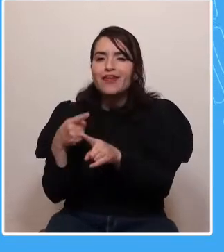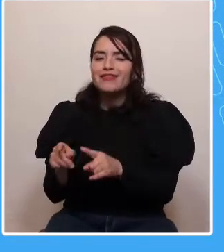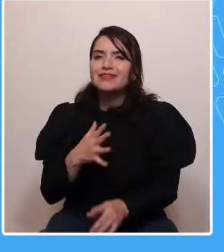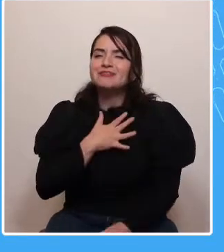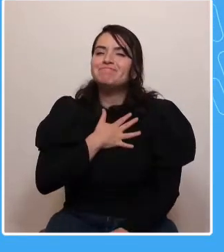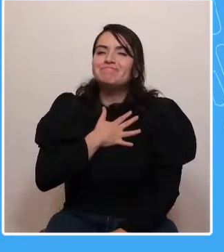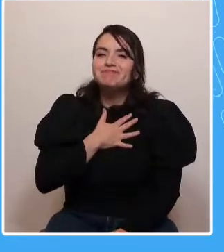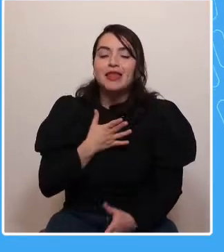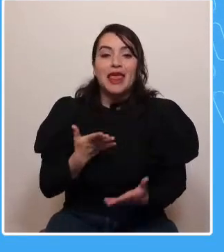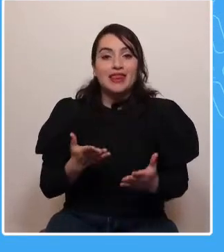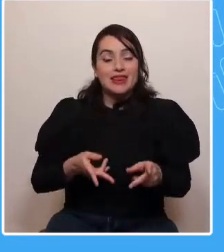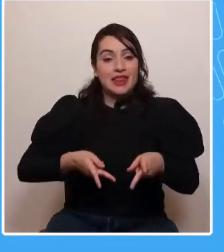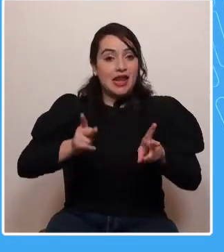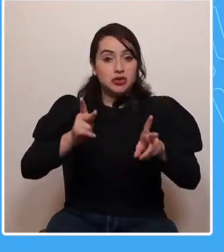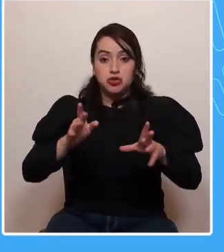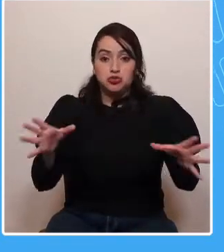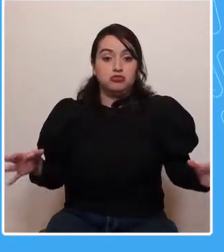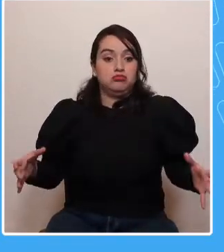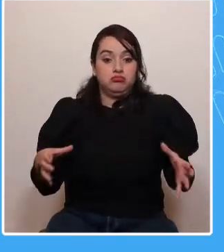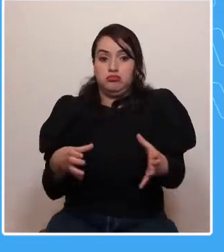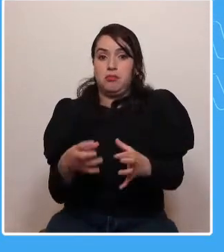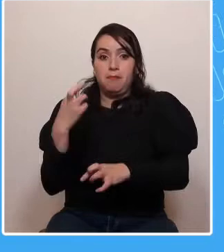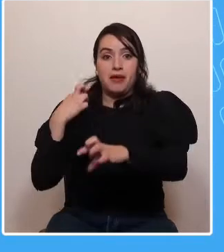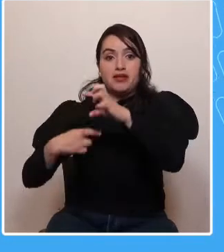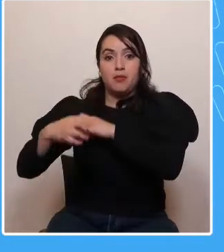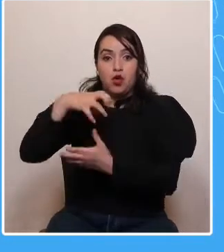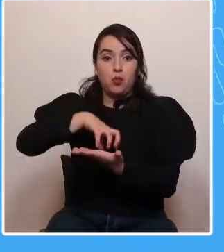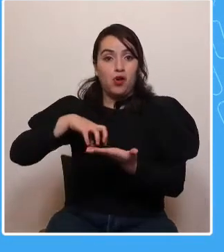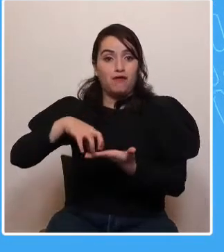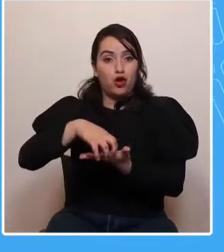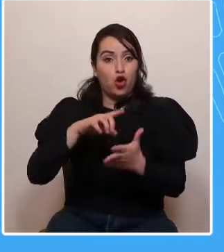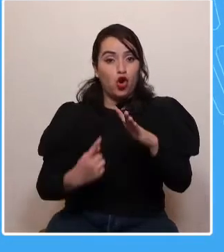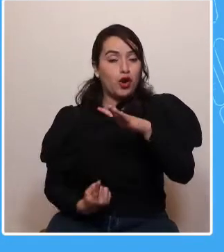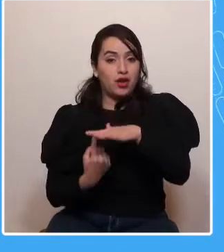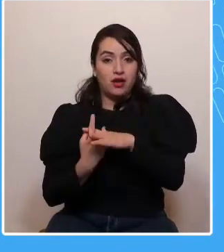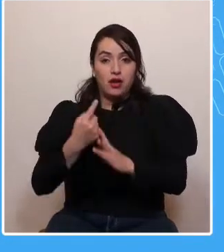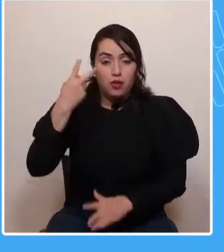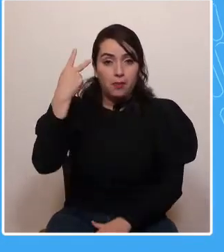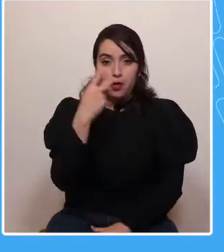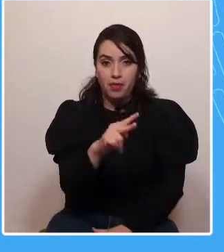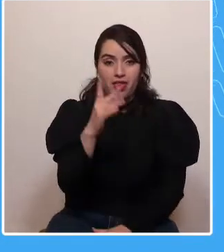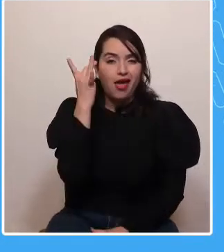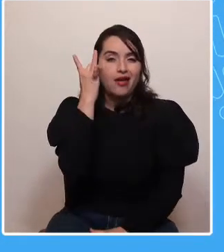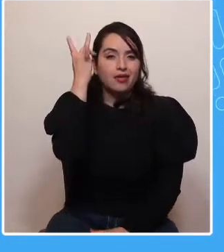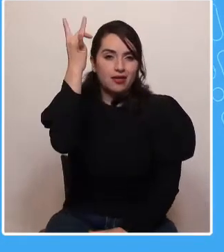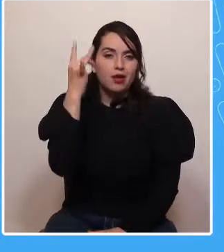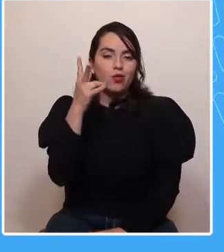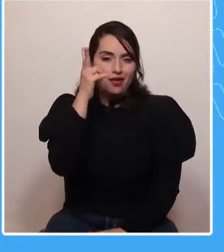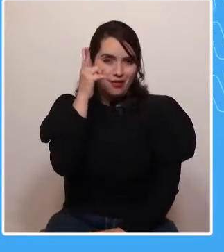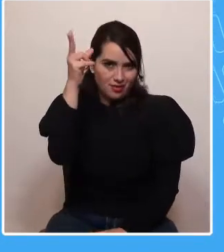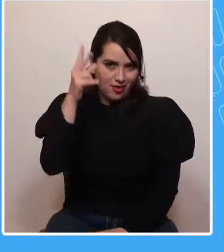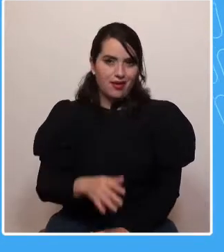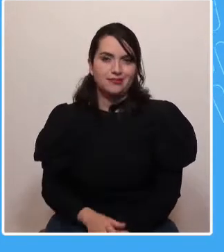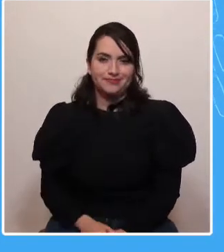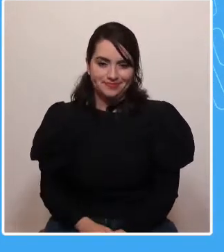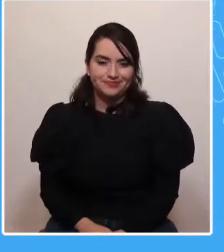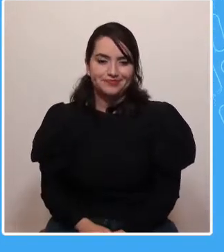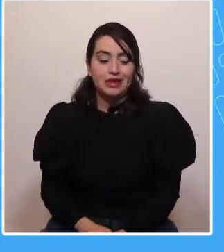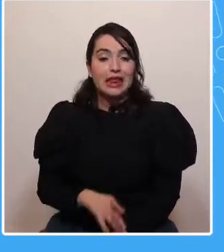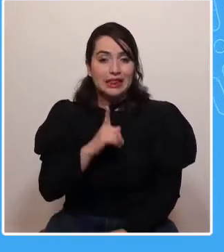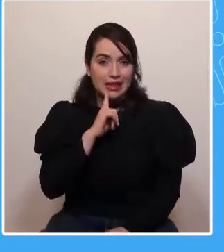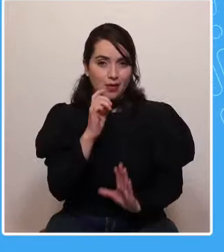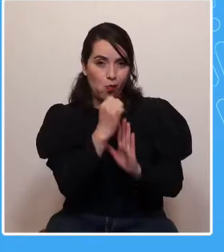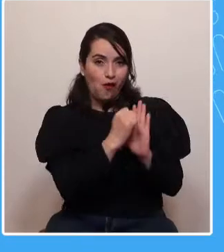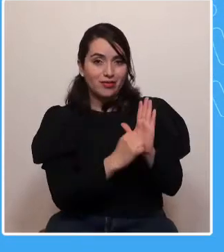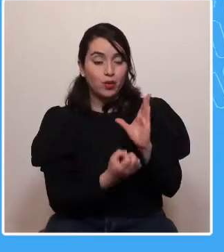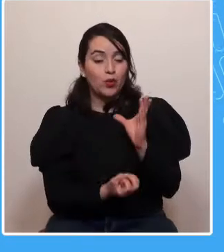derecho colectivo al patrimonio de pueblos originarios y la propiedad intelectual indígena. Aquí tenemos artículos nuevos